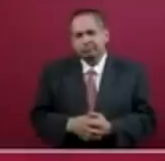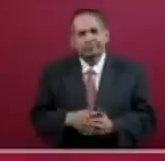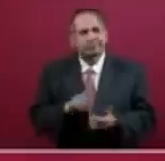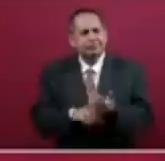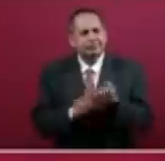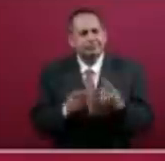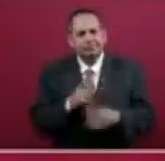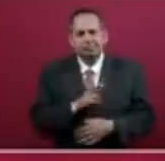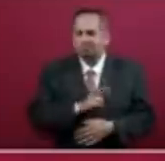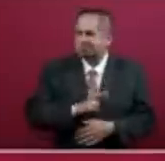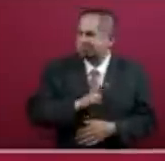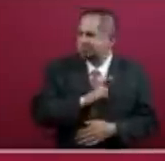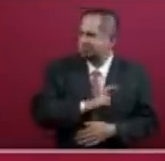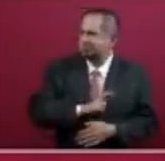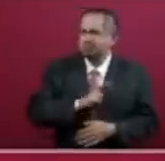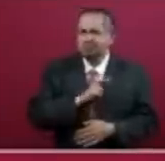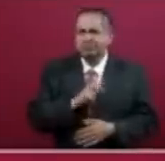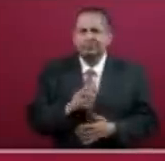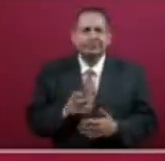resentimientos,